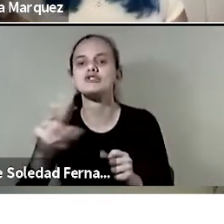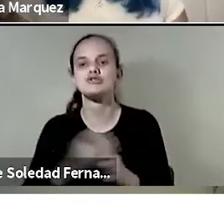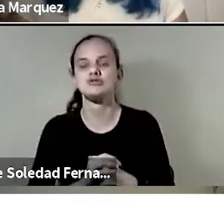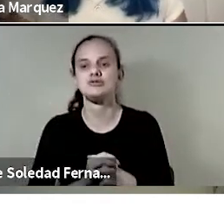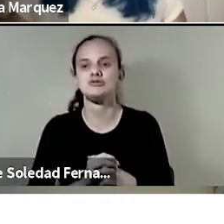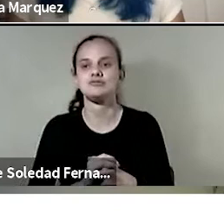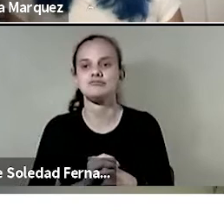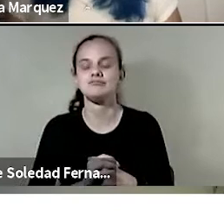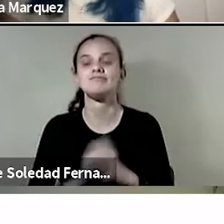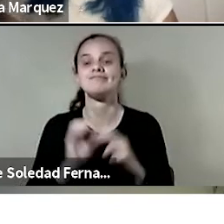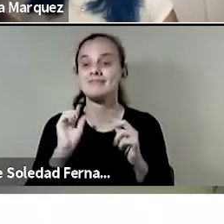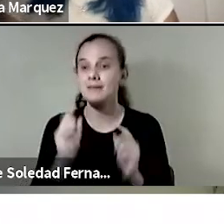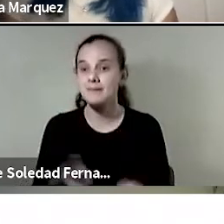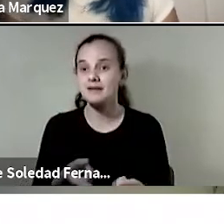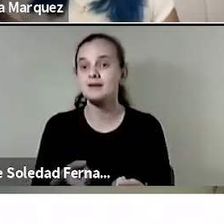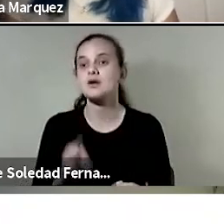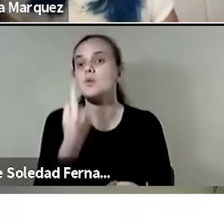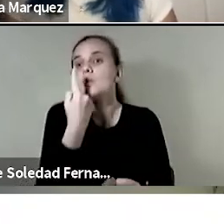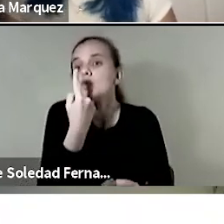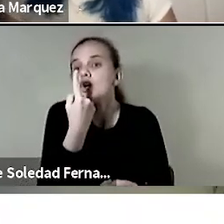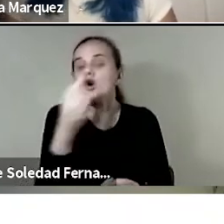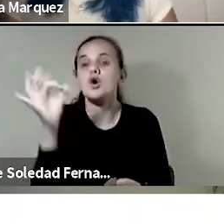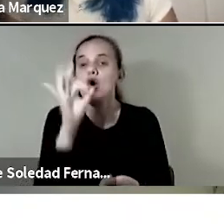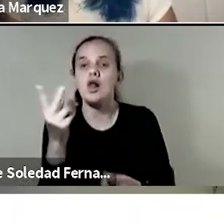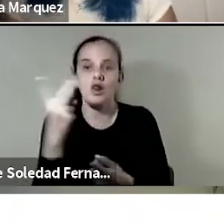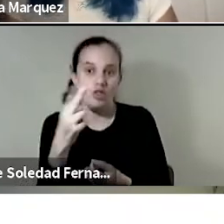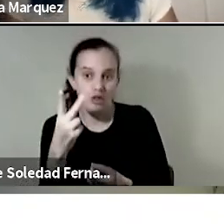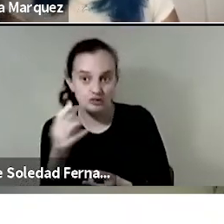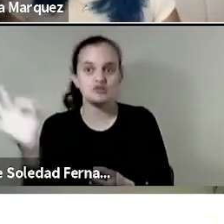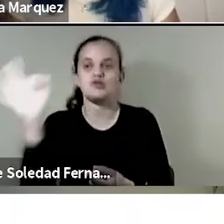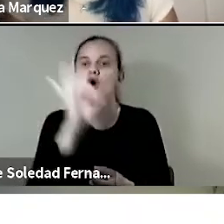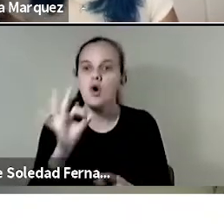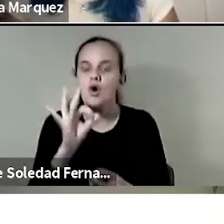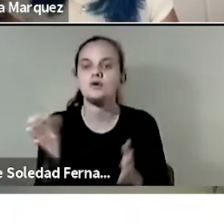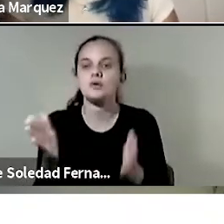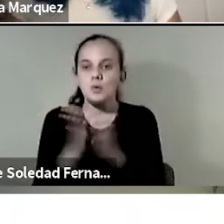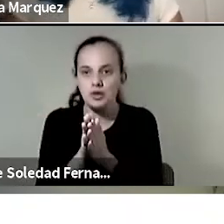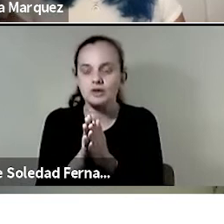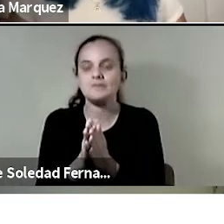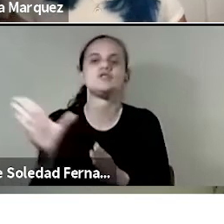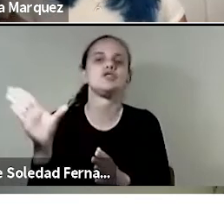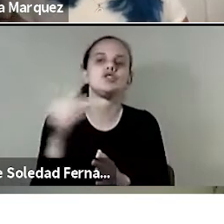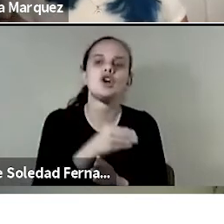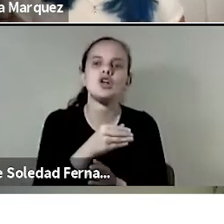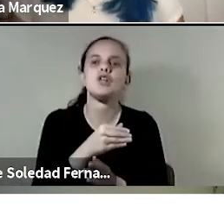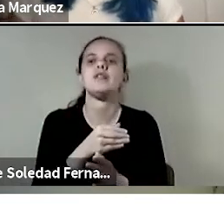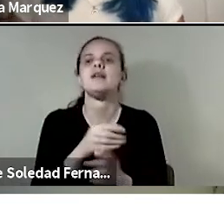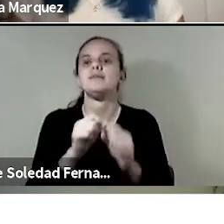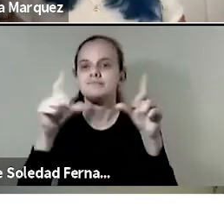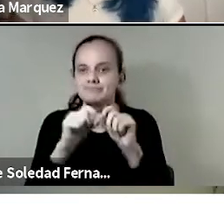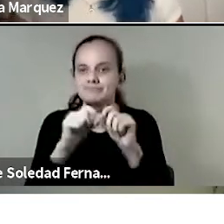y por eso es importante que la web pueda ser operado con ambos y con al menos